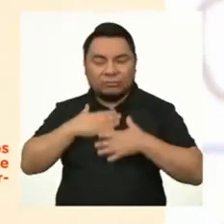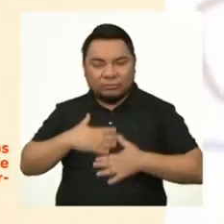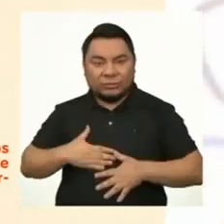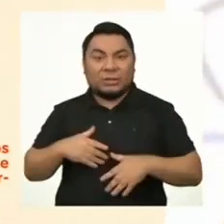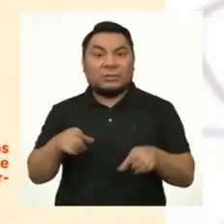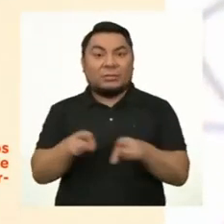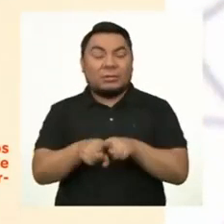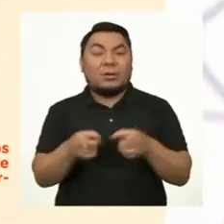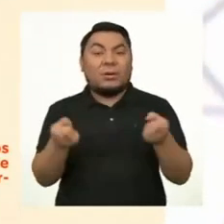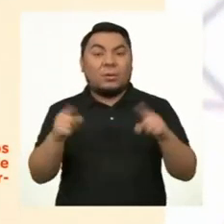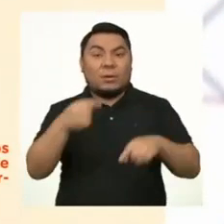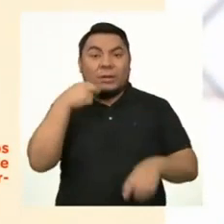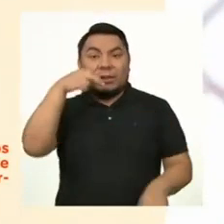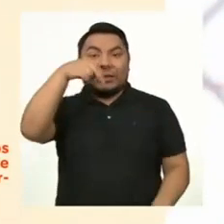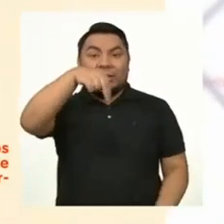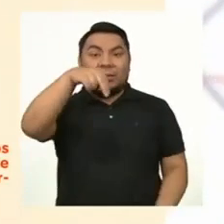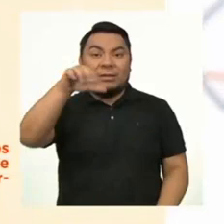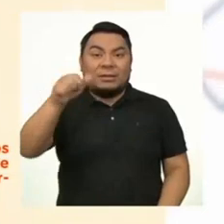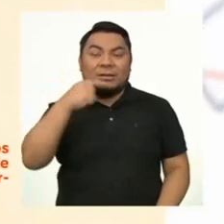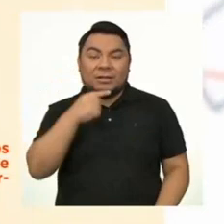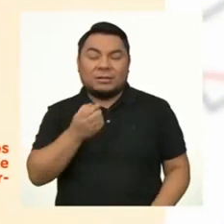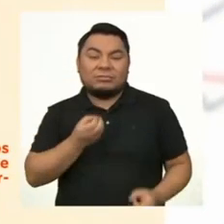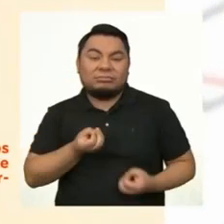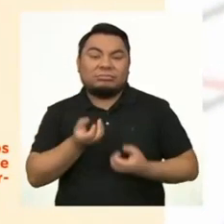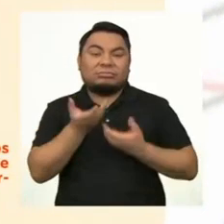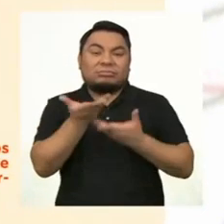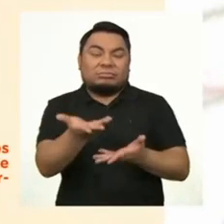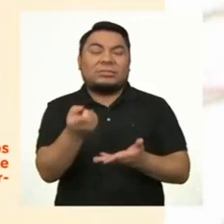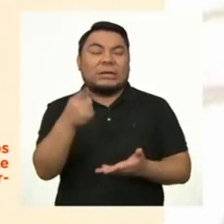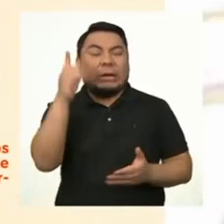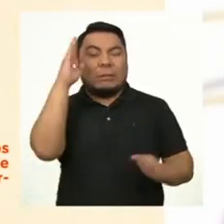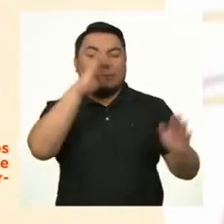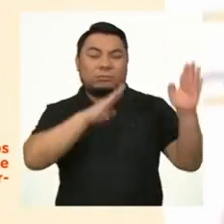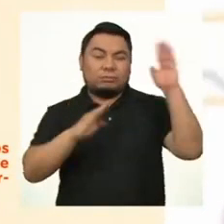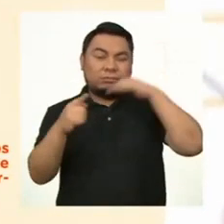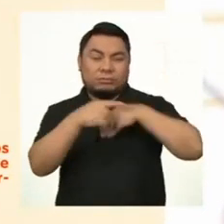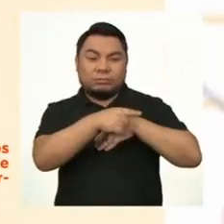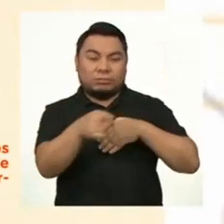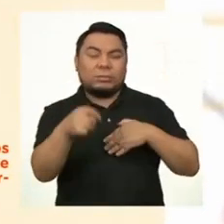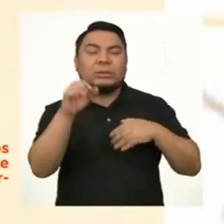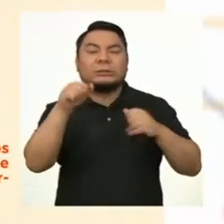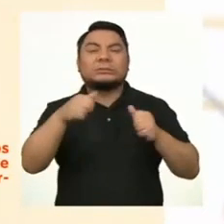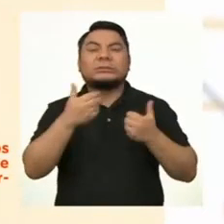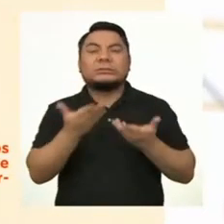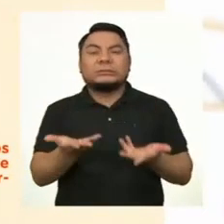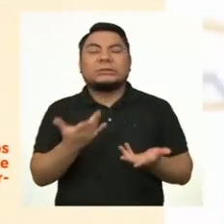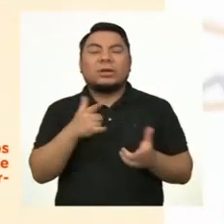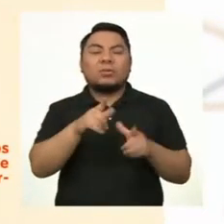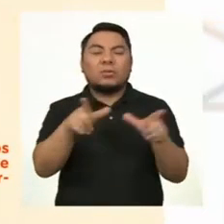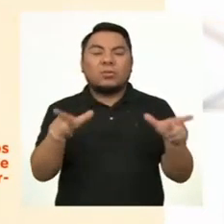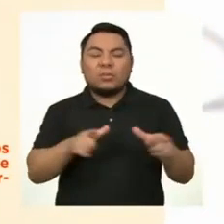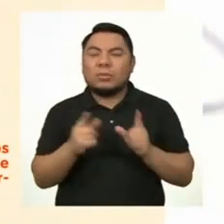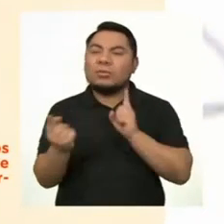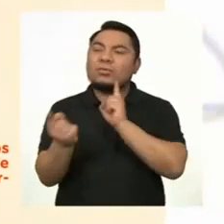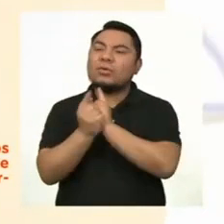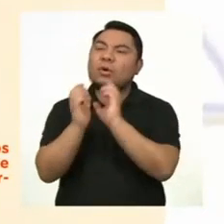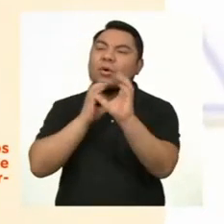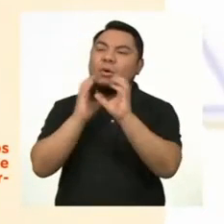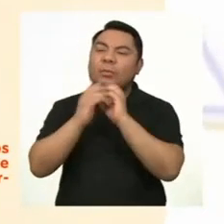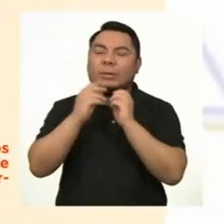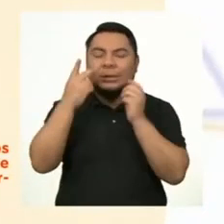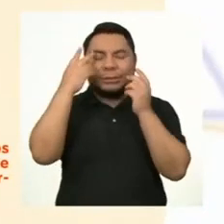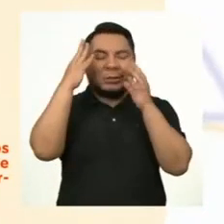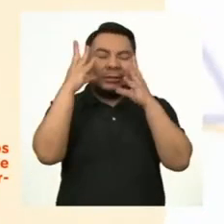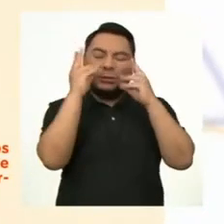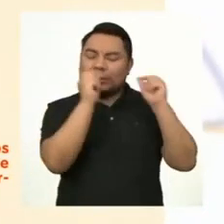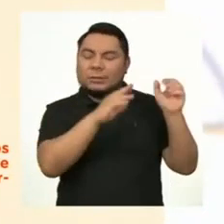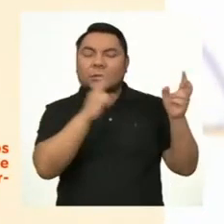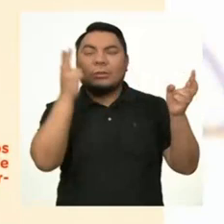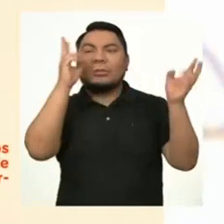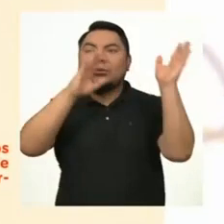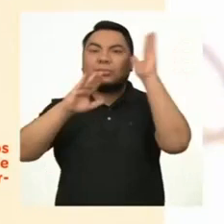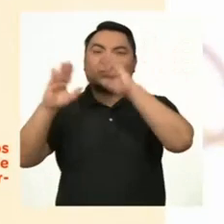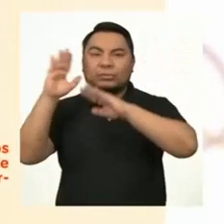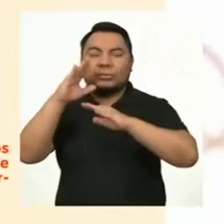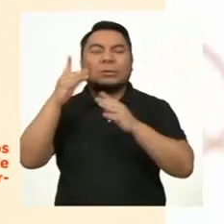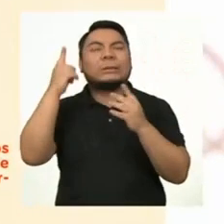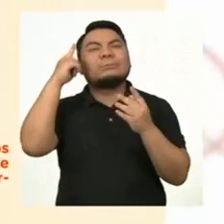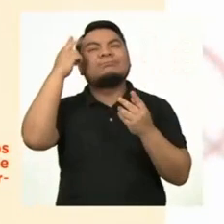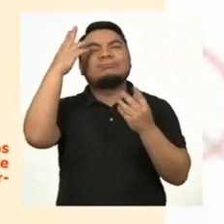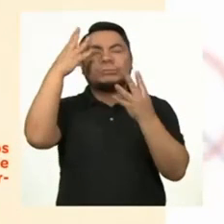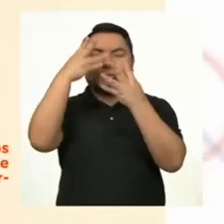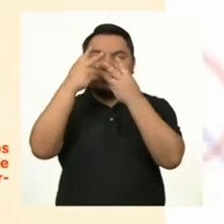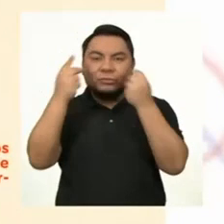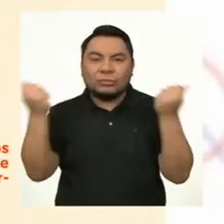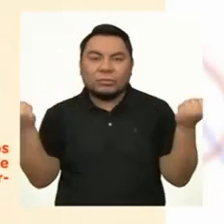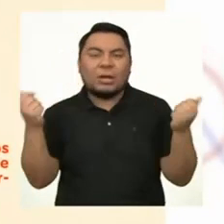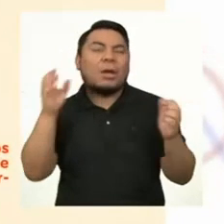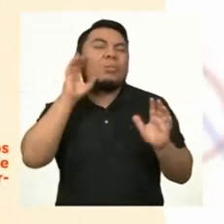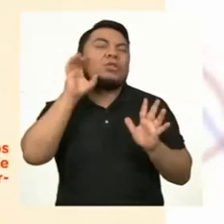los NNA den señales de estar muy preocupados, deberían tener un espacio para recurrir a alguna distracción. Una buena opción es